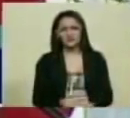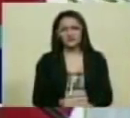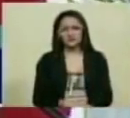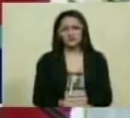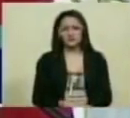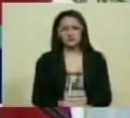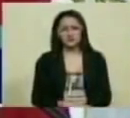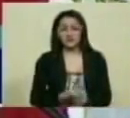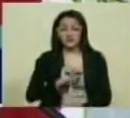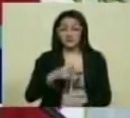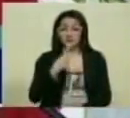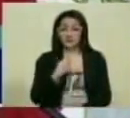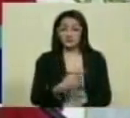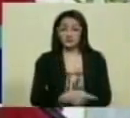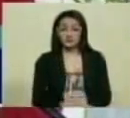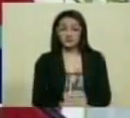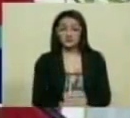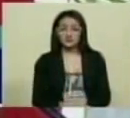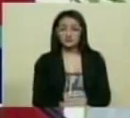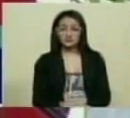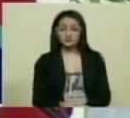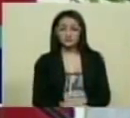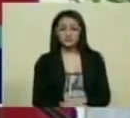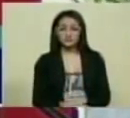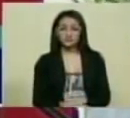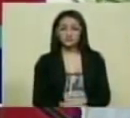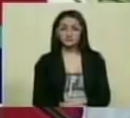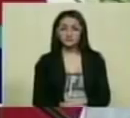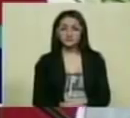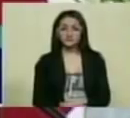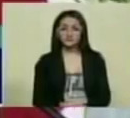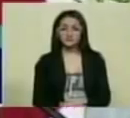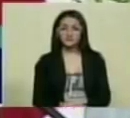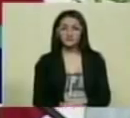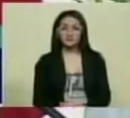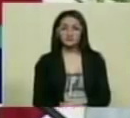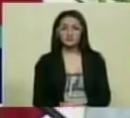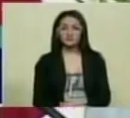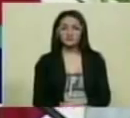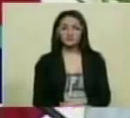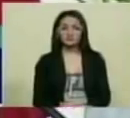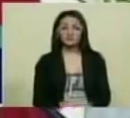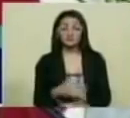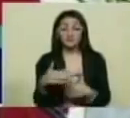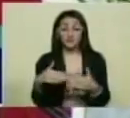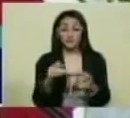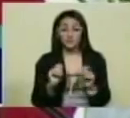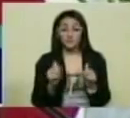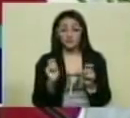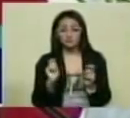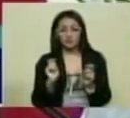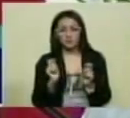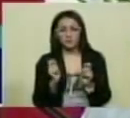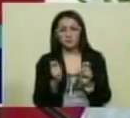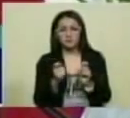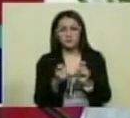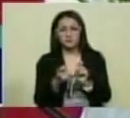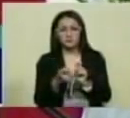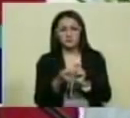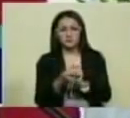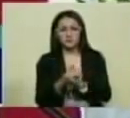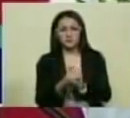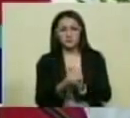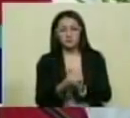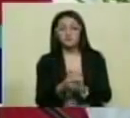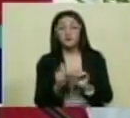debe decirlo con especial orgullo. Eso comenzó a cambiar desde que aquí llegó a gobernar este país